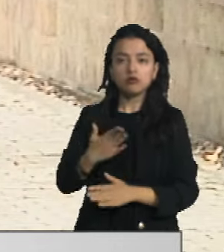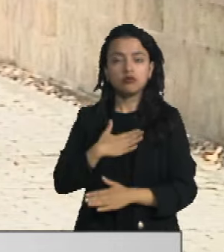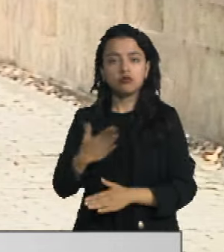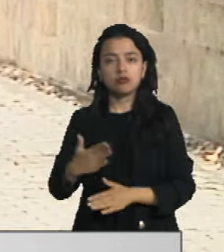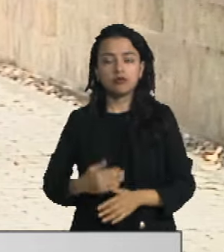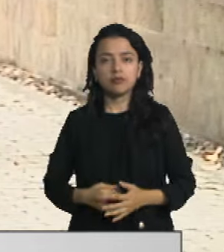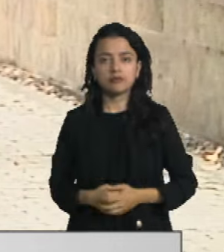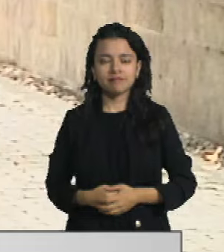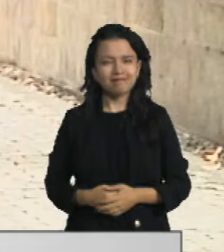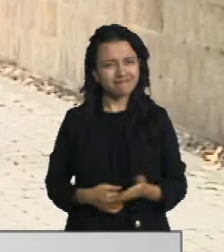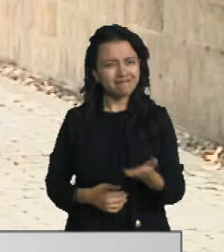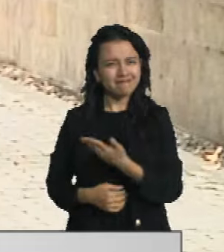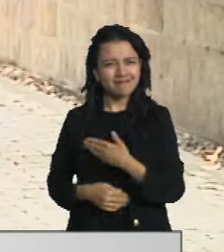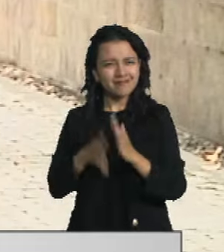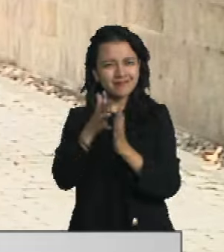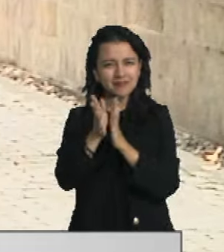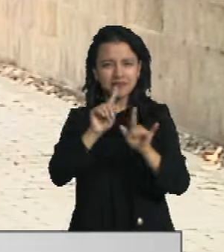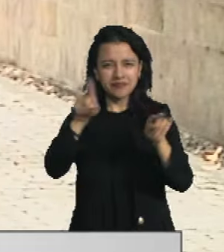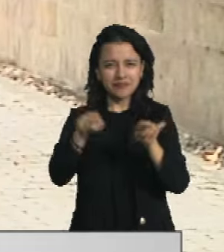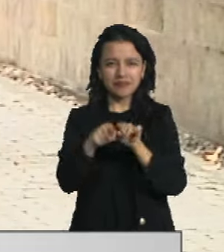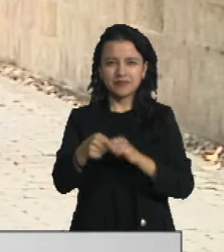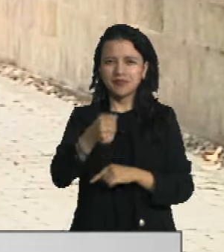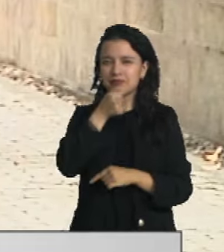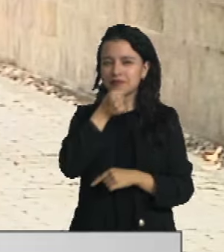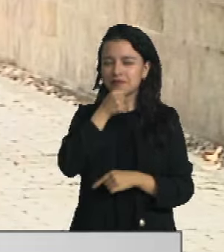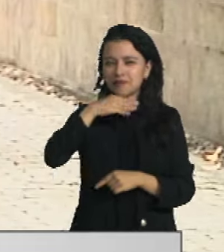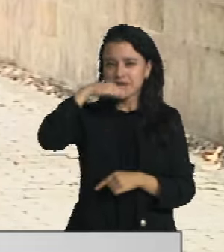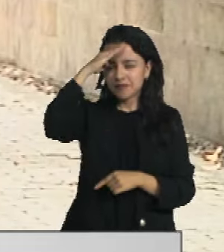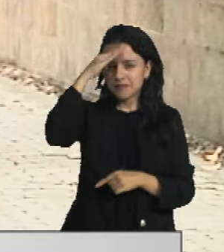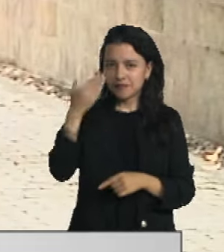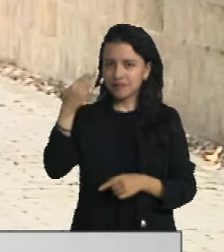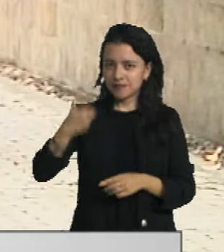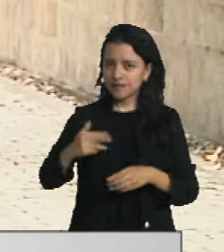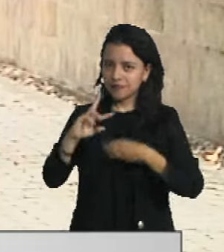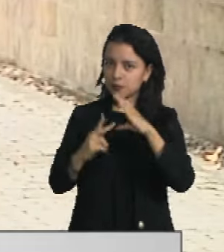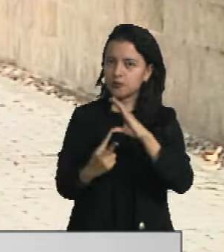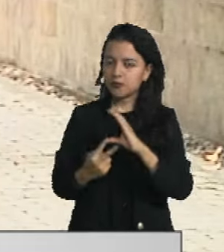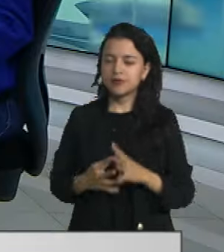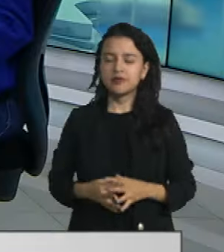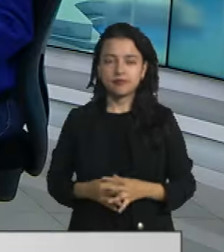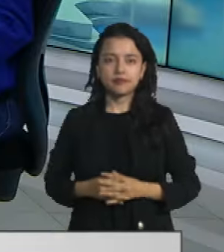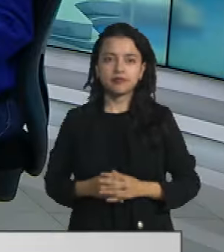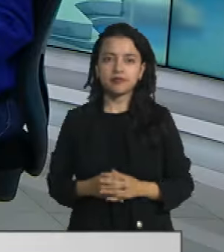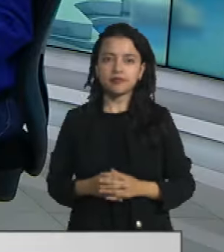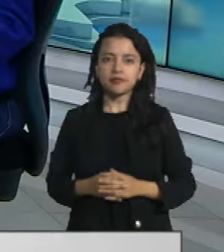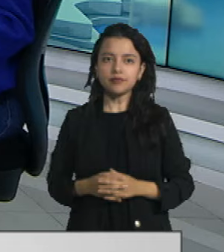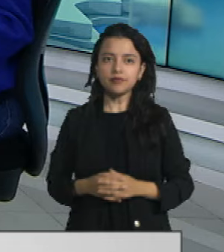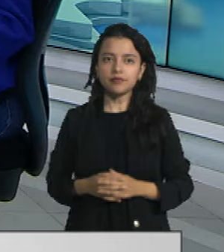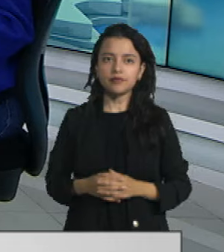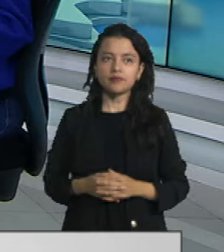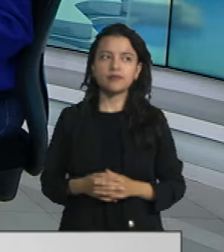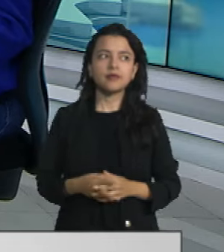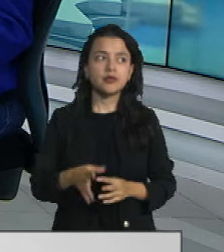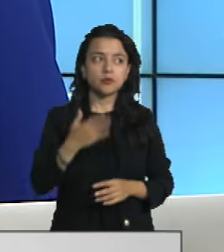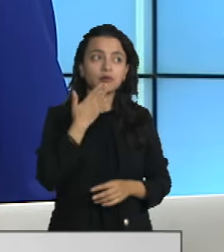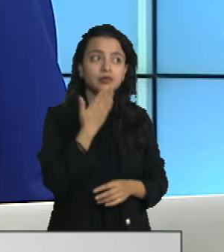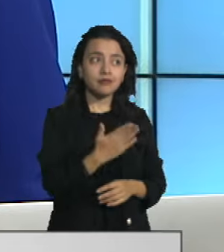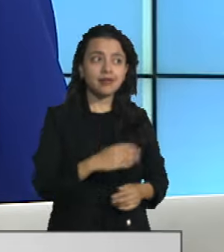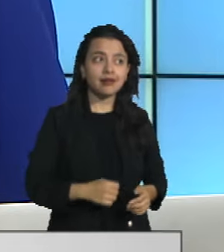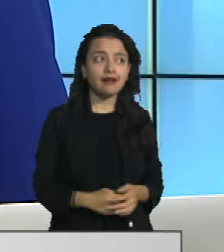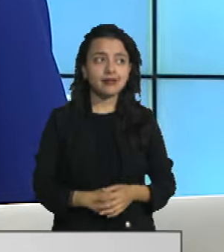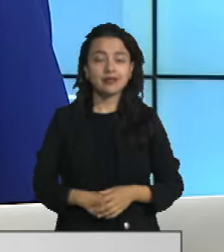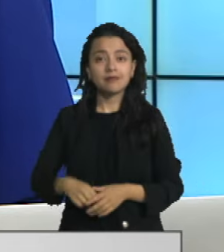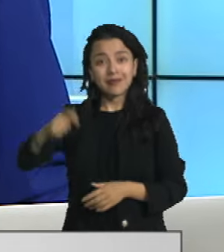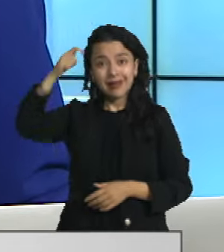información que entregamos a esta hora de la tarde desde la capital de Antioquia. Hernán Muñoz, Noticentro 1 CMI. Hernán, muchísimas gracias. Seguimos